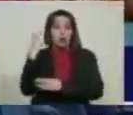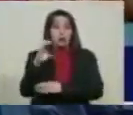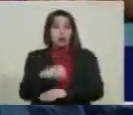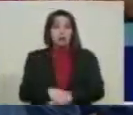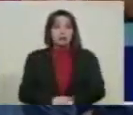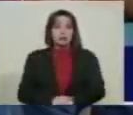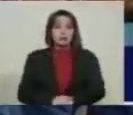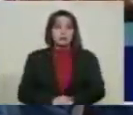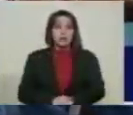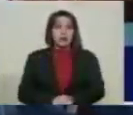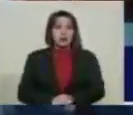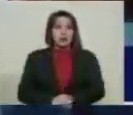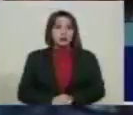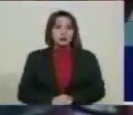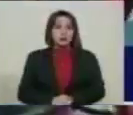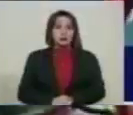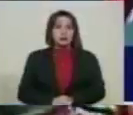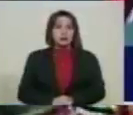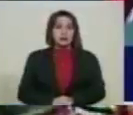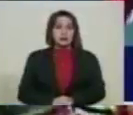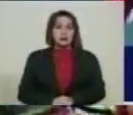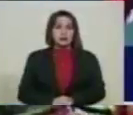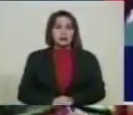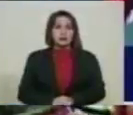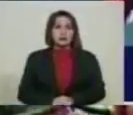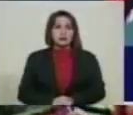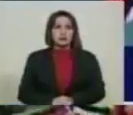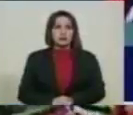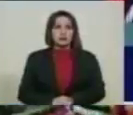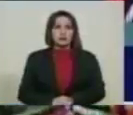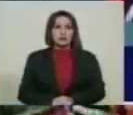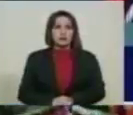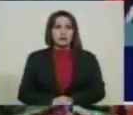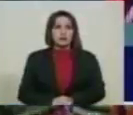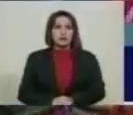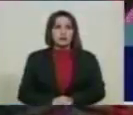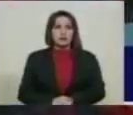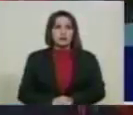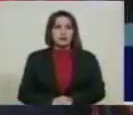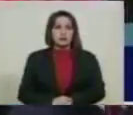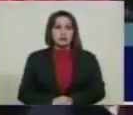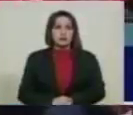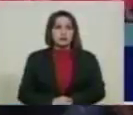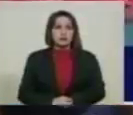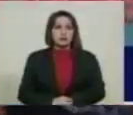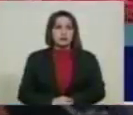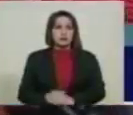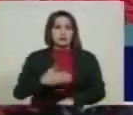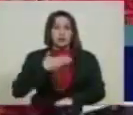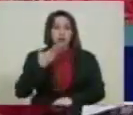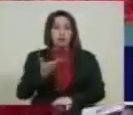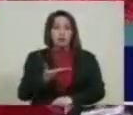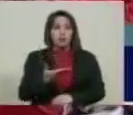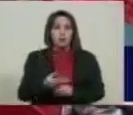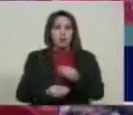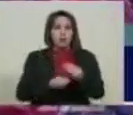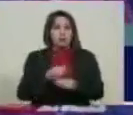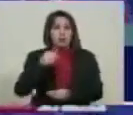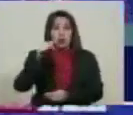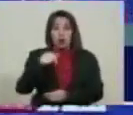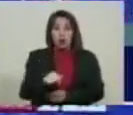Cuando vemos el panorama de a quién tenemos al frente, no podemos reconocer hoy por